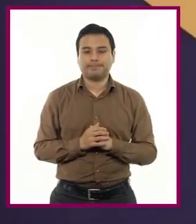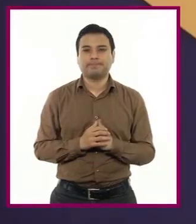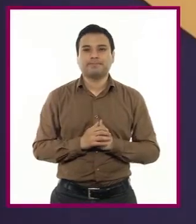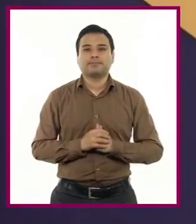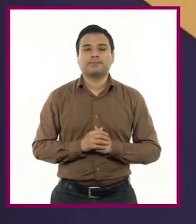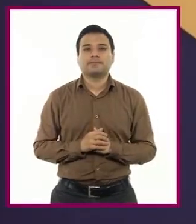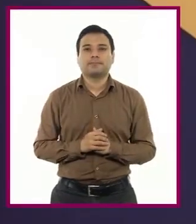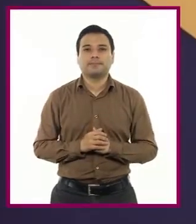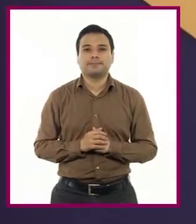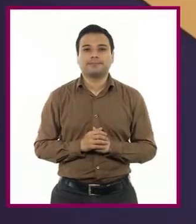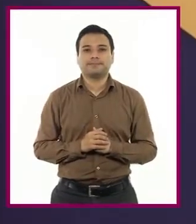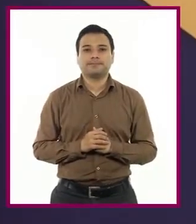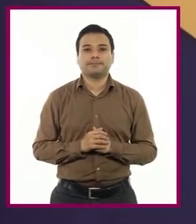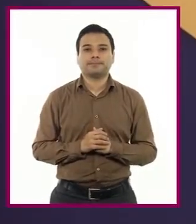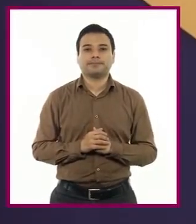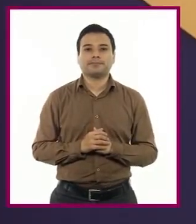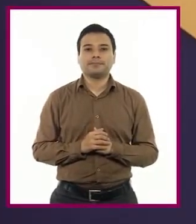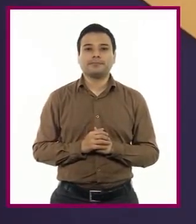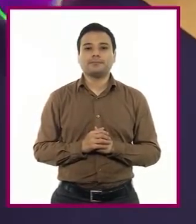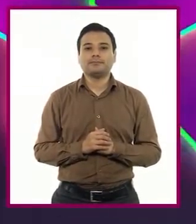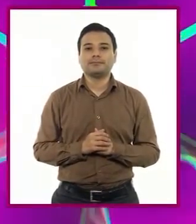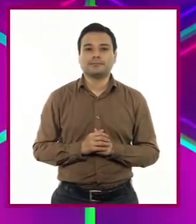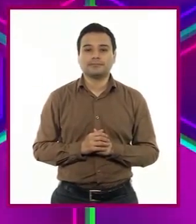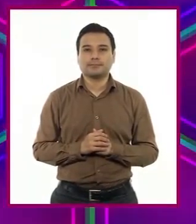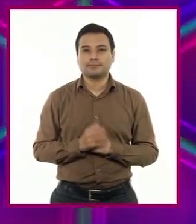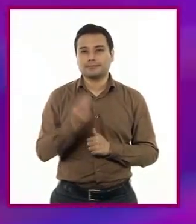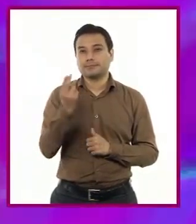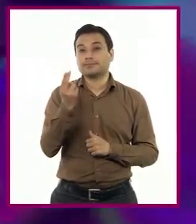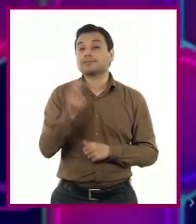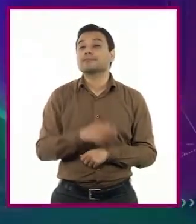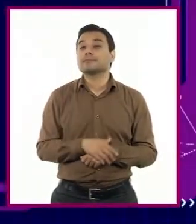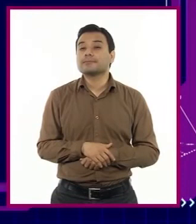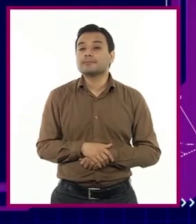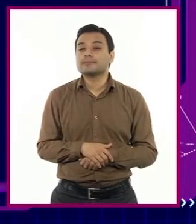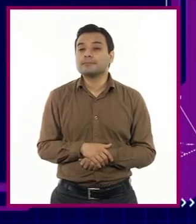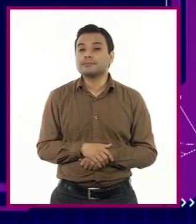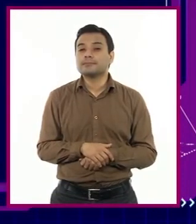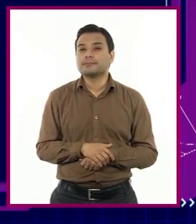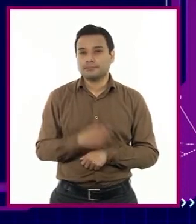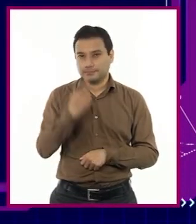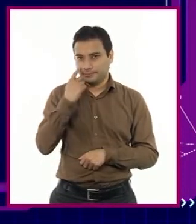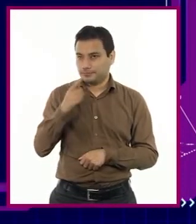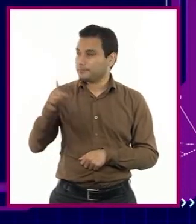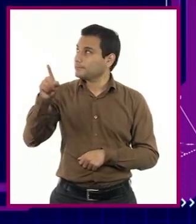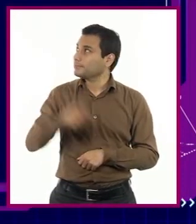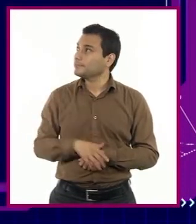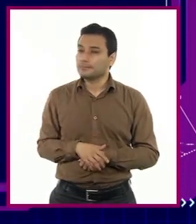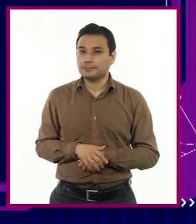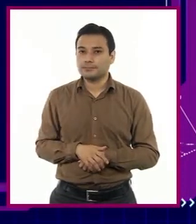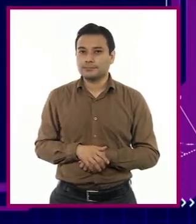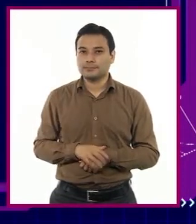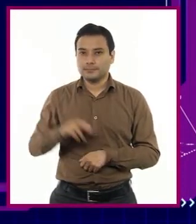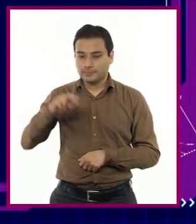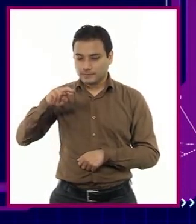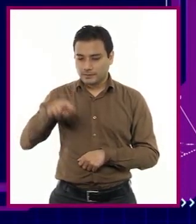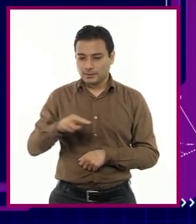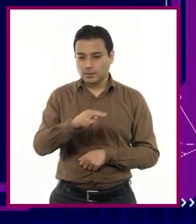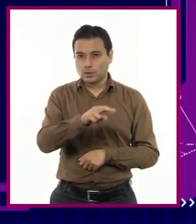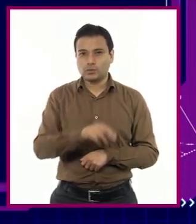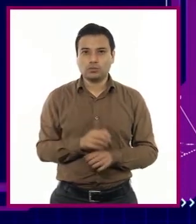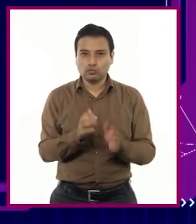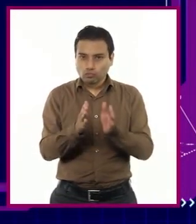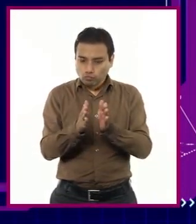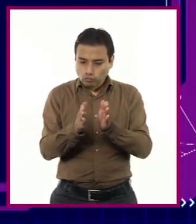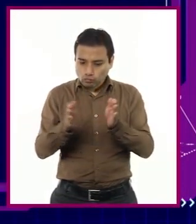inalcanzables. Se necesita medir el ancho de un arroyo. Para ello, un topógrafo colocó postes en los puntos A,